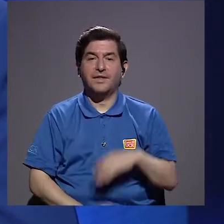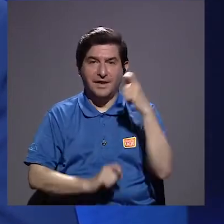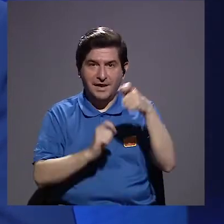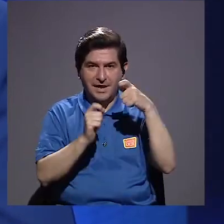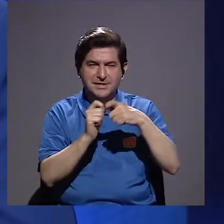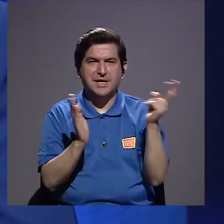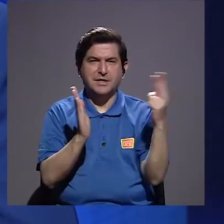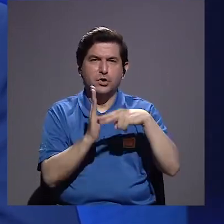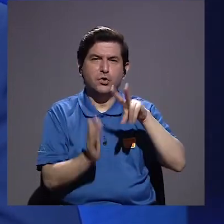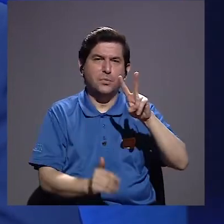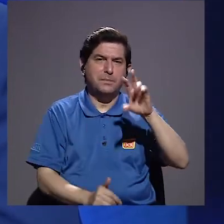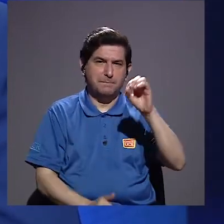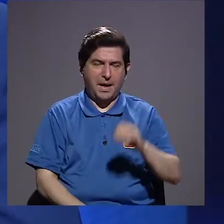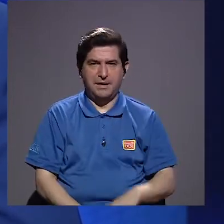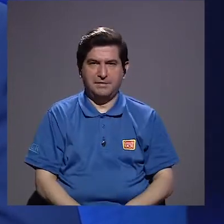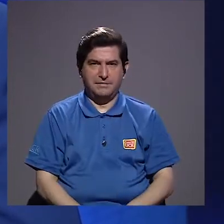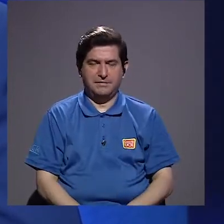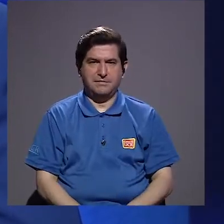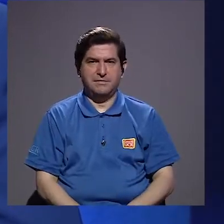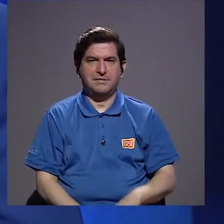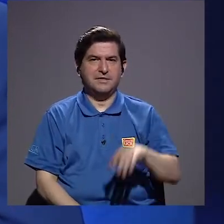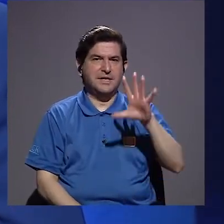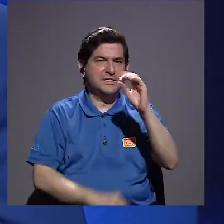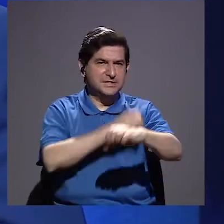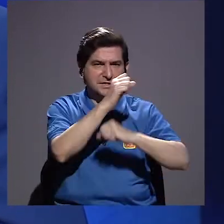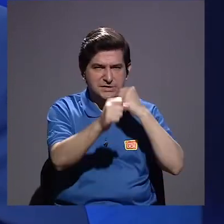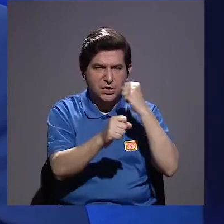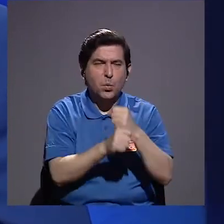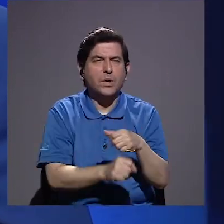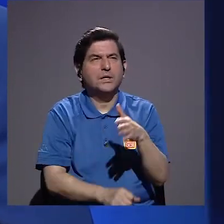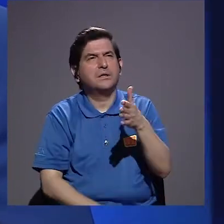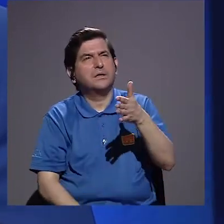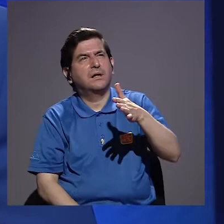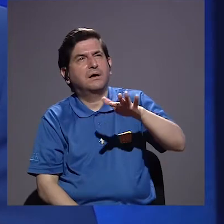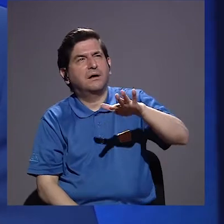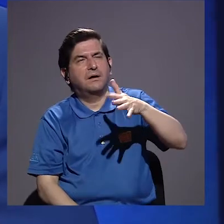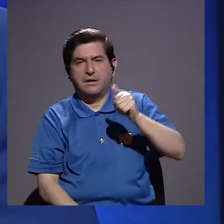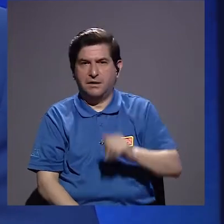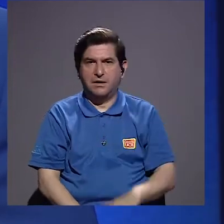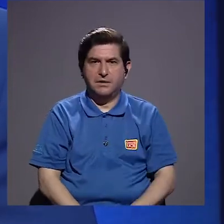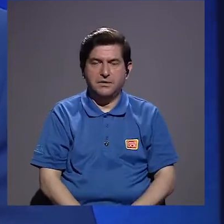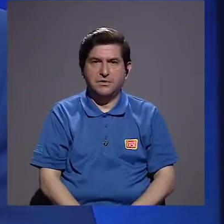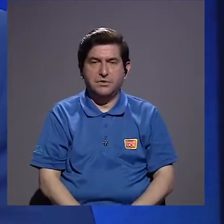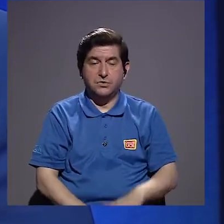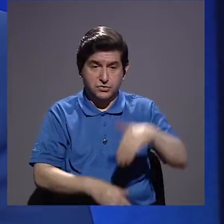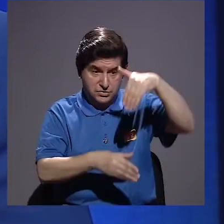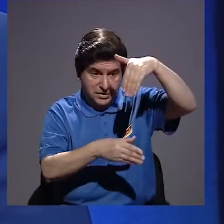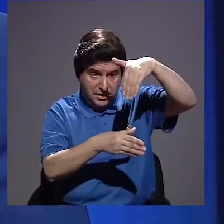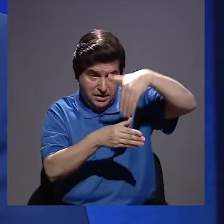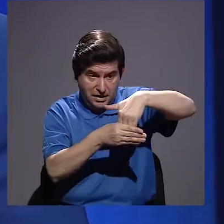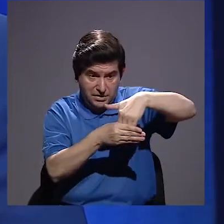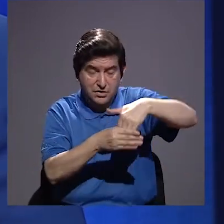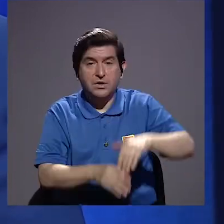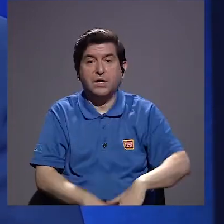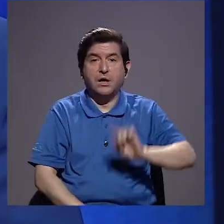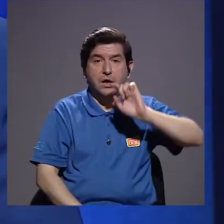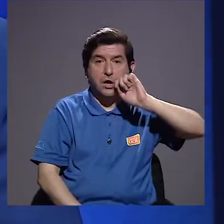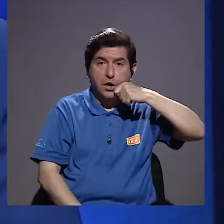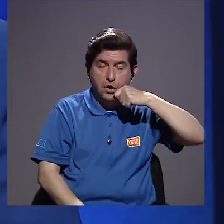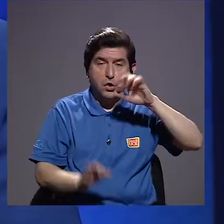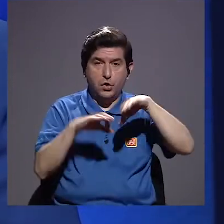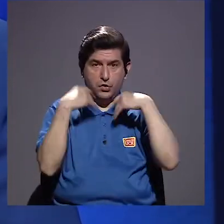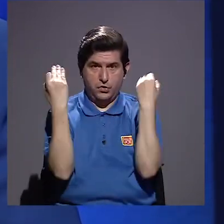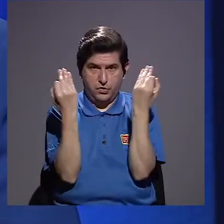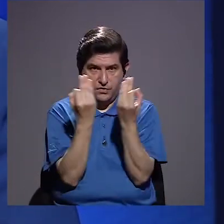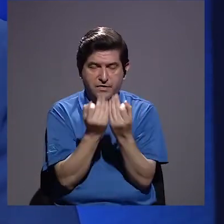Justamente 2020 se conmemoran 50 años aproximadamente de la introducción en el Código